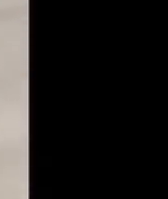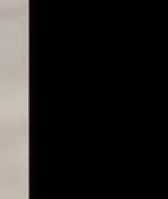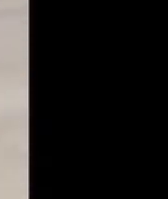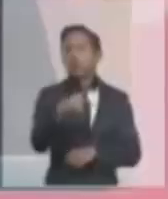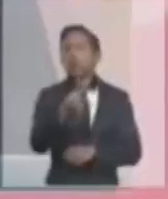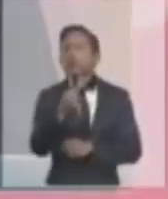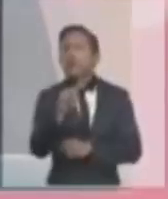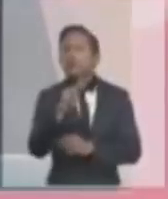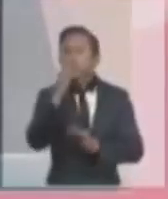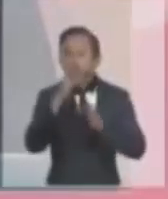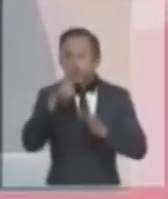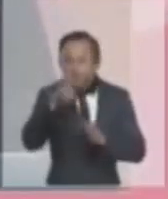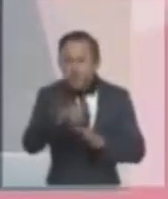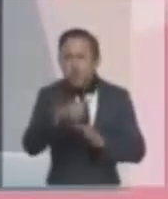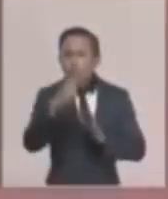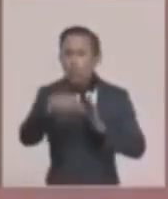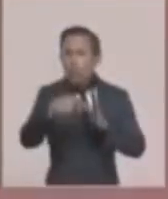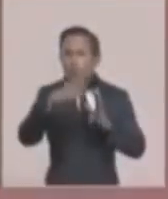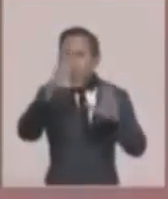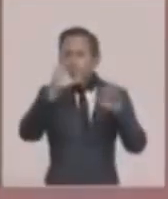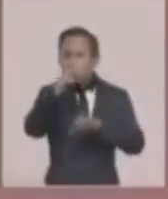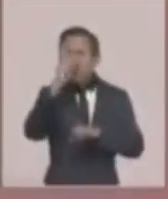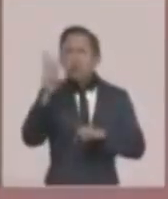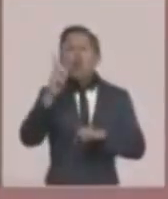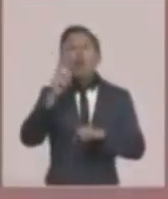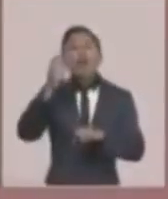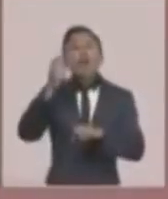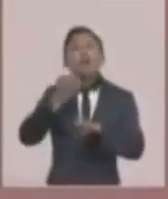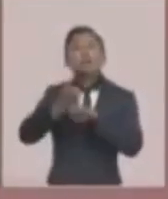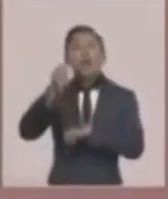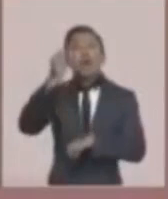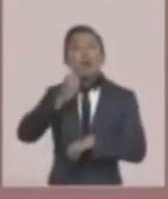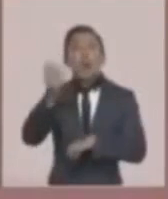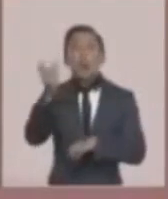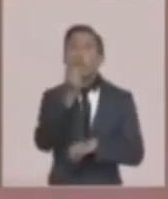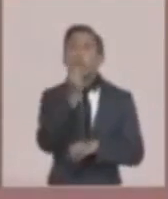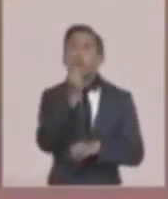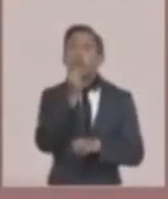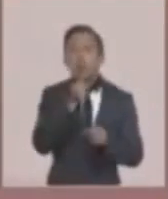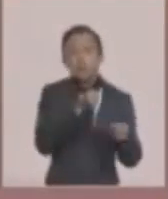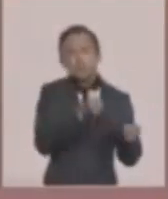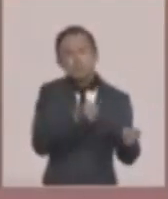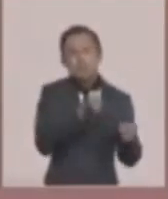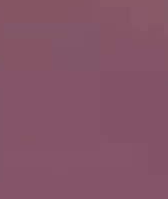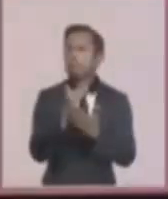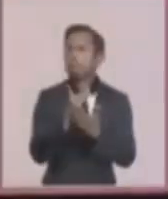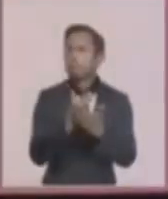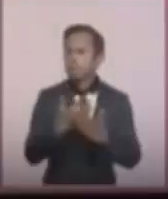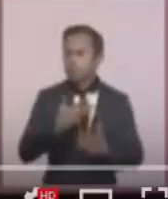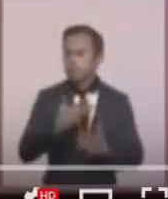La música a tope encima. ¿Cómo le vas a explicar a las familias? Puta mierda. Pinches furros, te quieres.